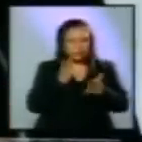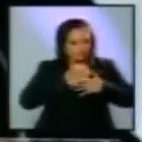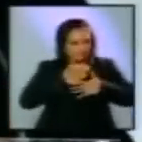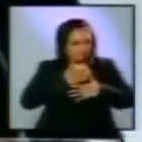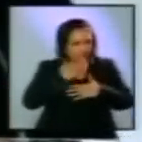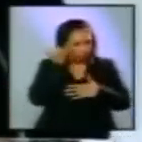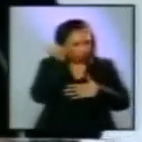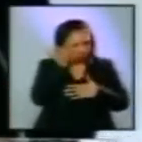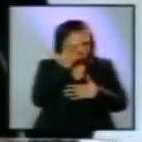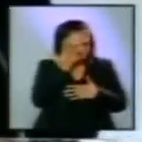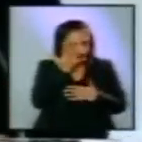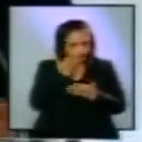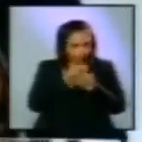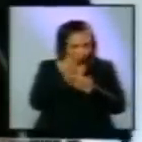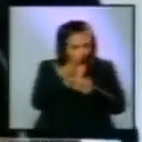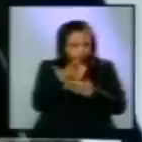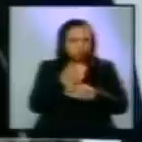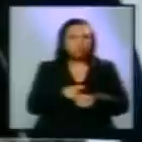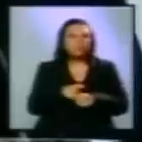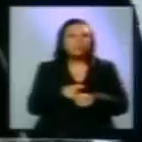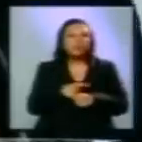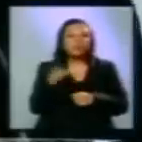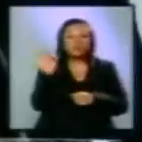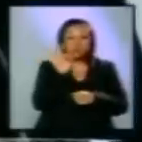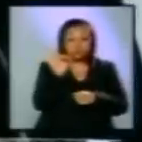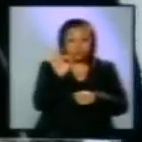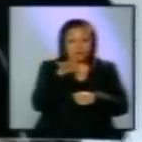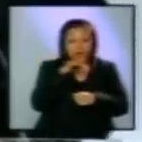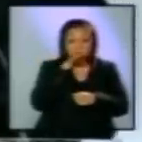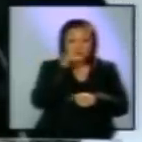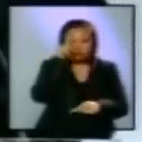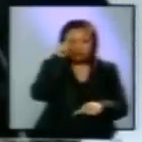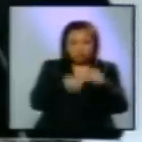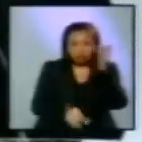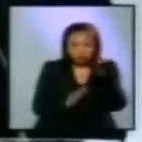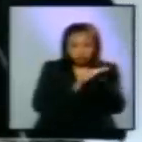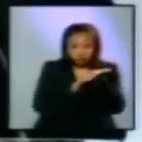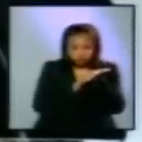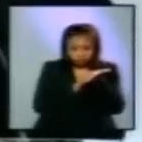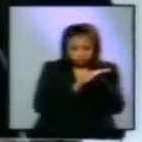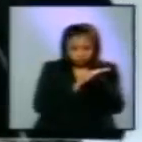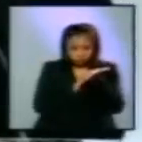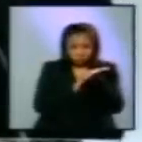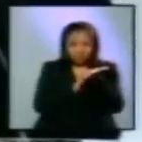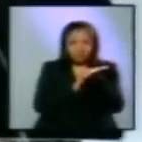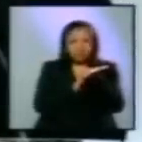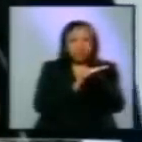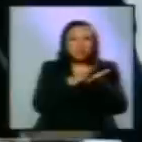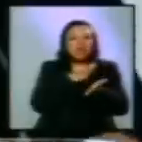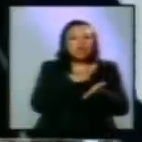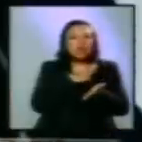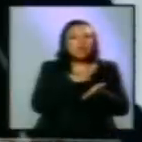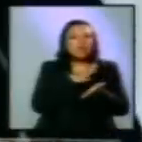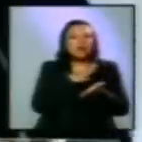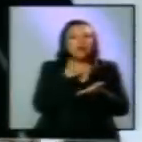mi propuesta, que si combatimos la corrupción y hay austeridad, vamos a